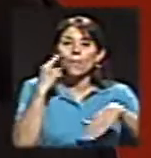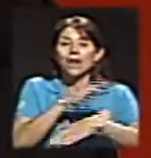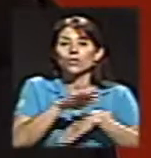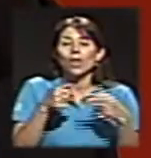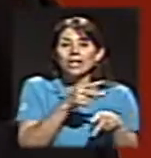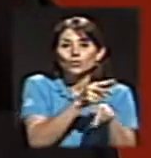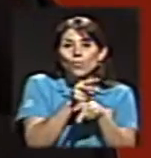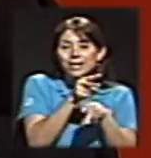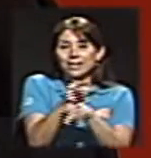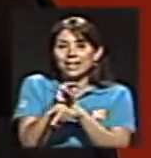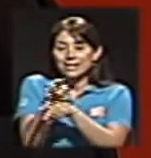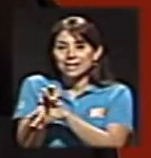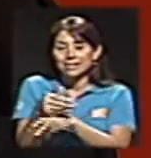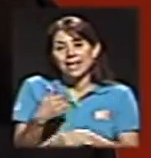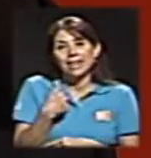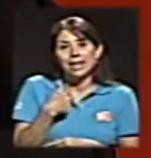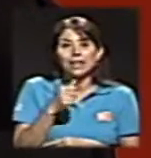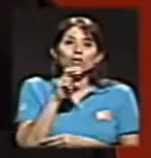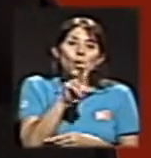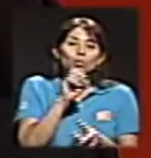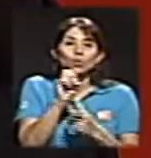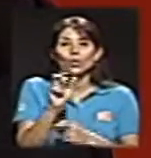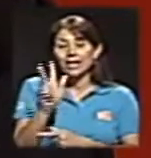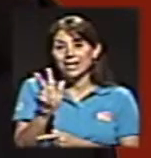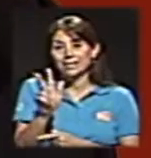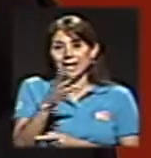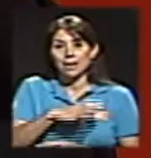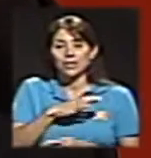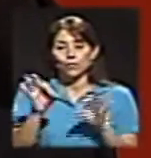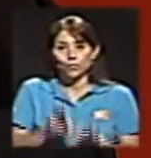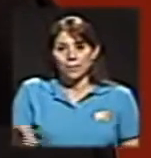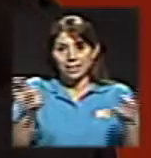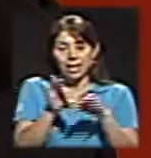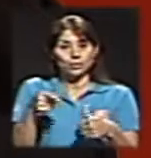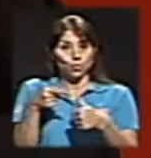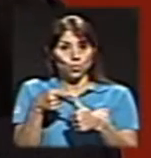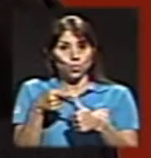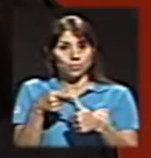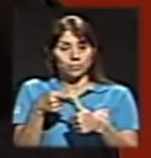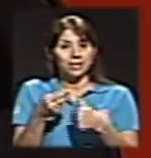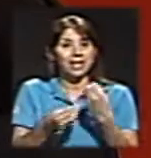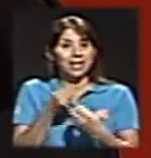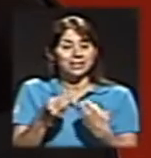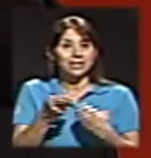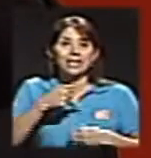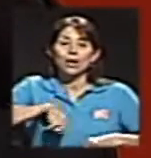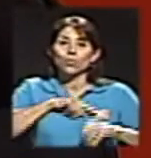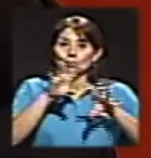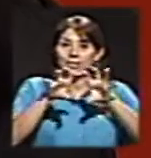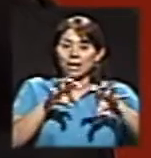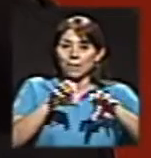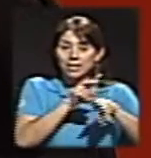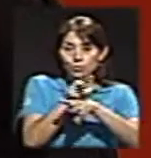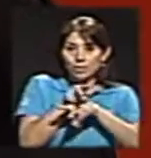tres, yo diría que elementos fundamentales. Uno de ellos es migrar nuestro esquema de supervisión de